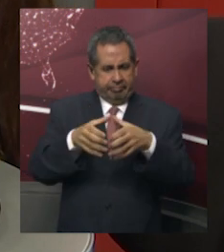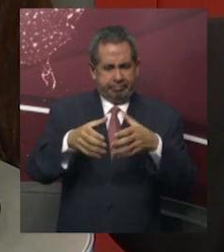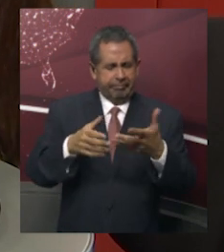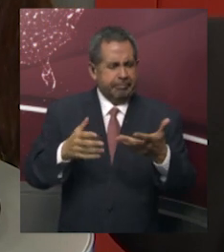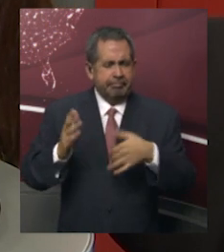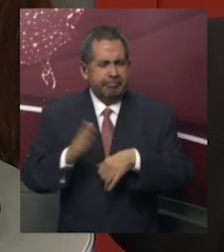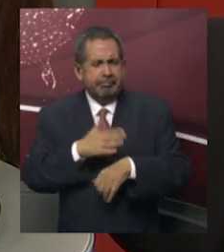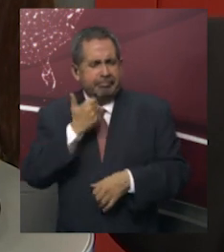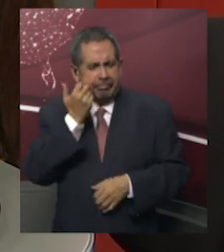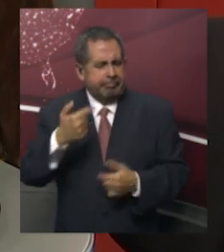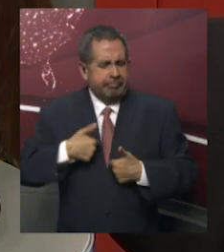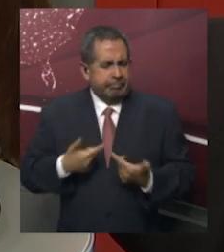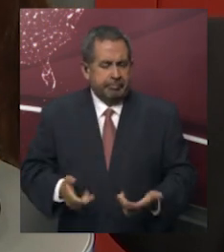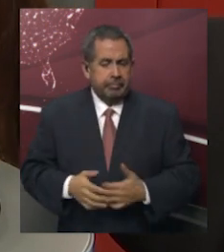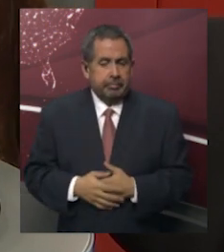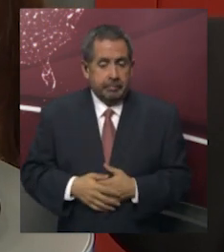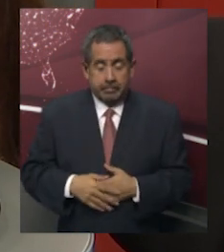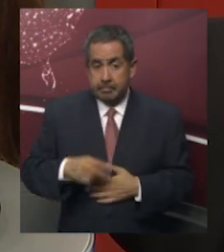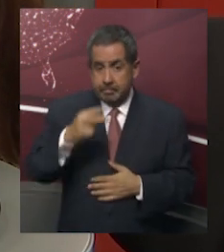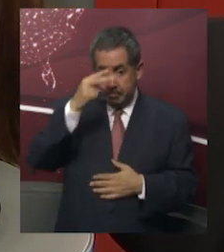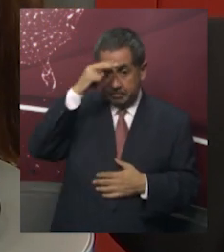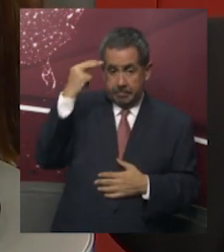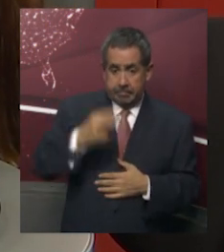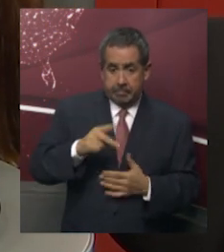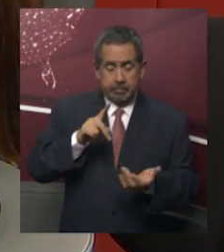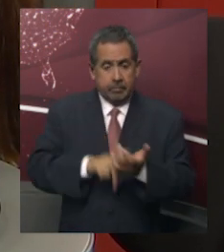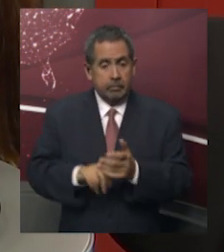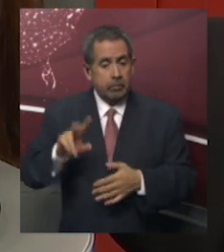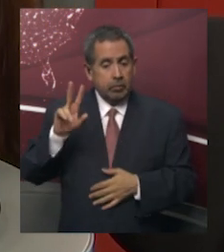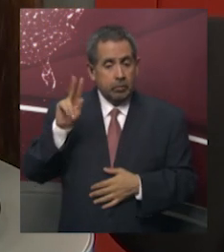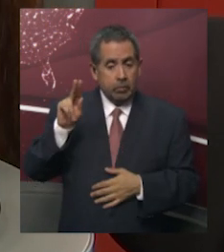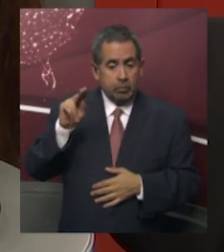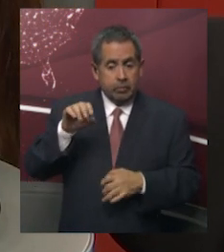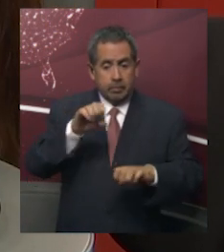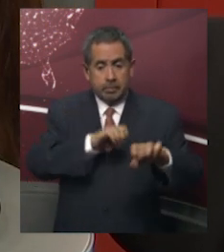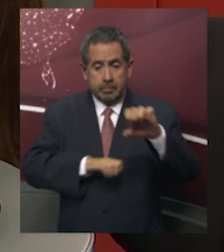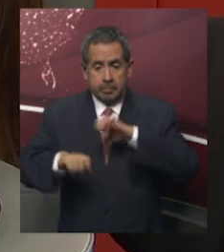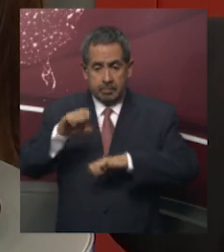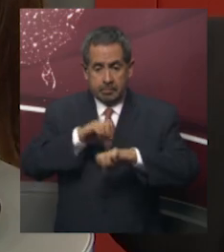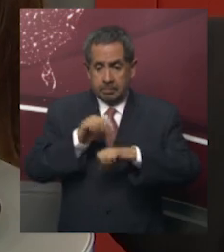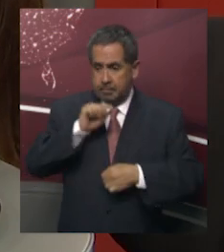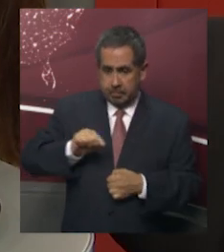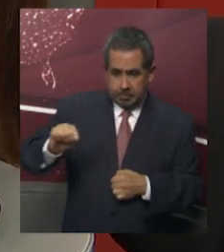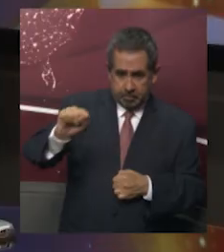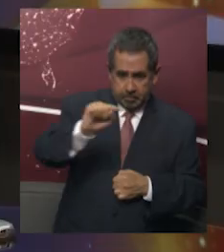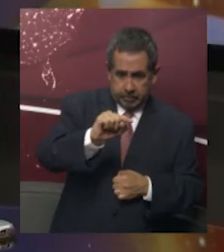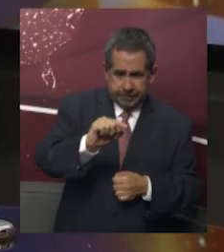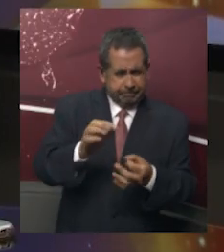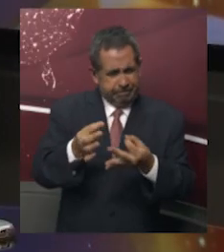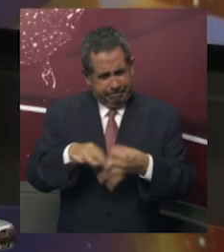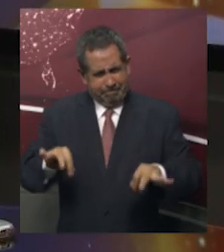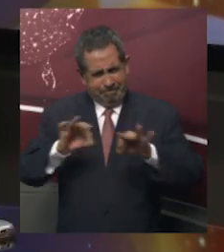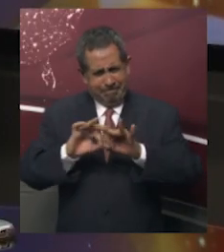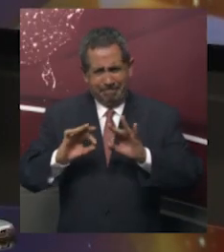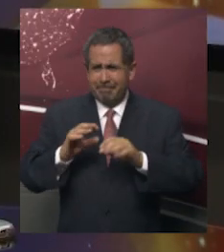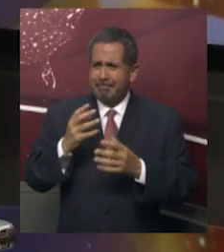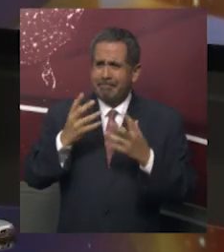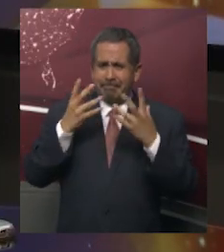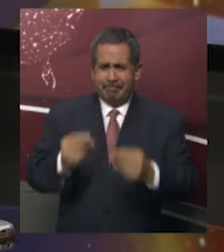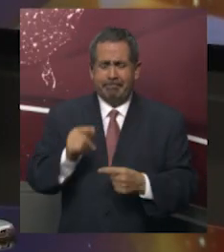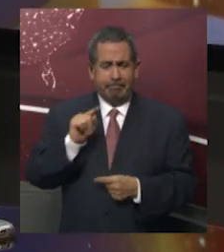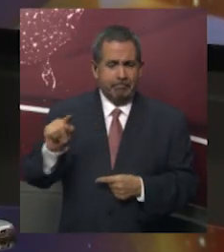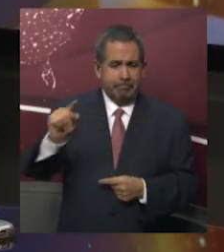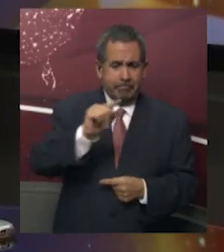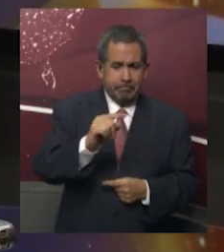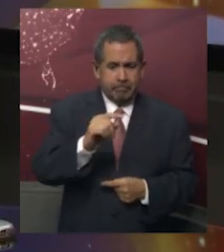qué. Miren, México tiene 80 embajadas, sí tenemos una red consular muy importante, pero en términos de presencia en el